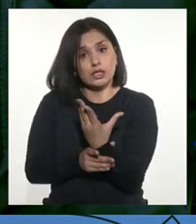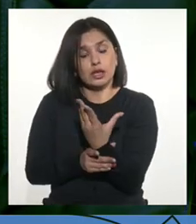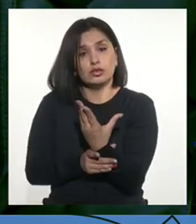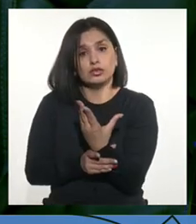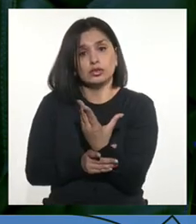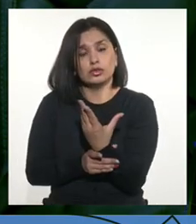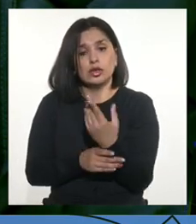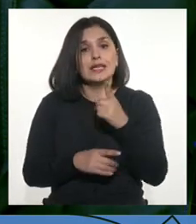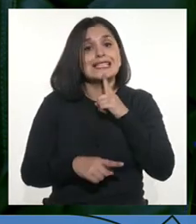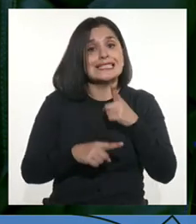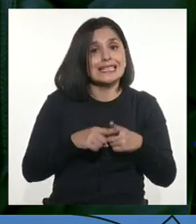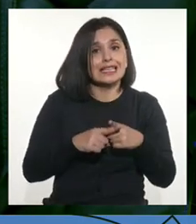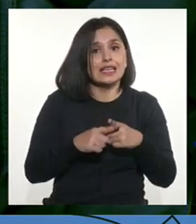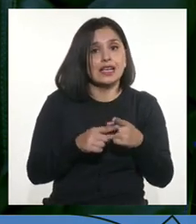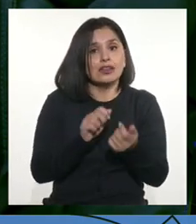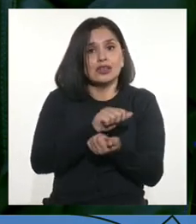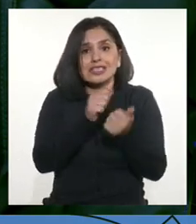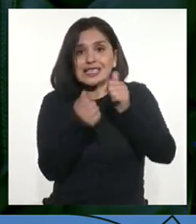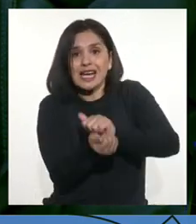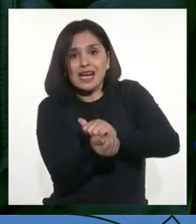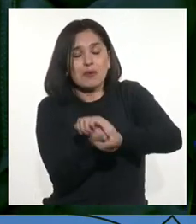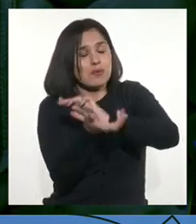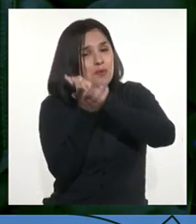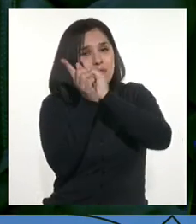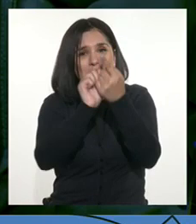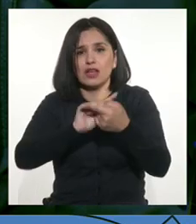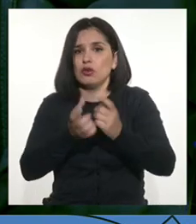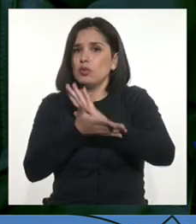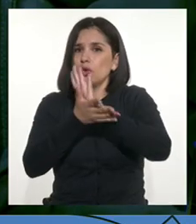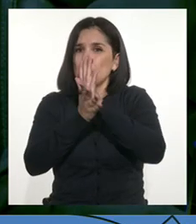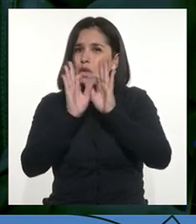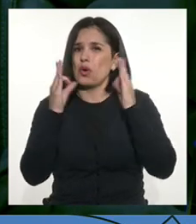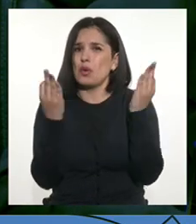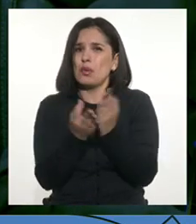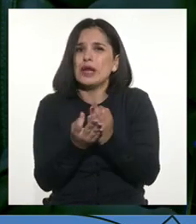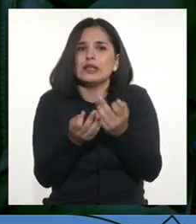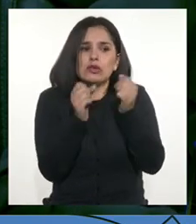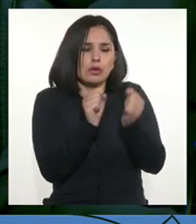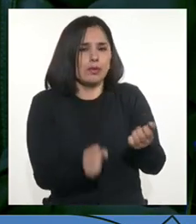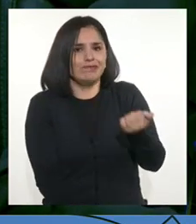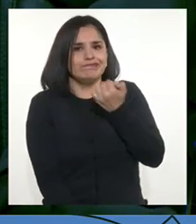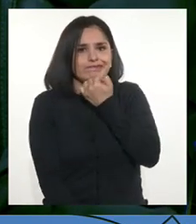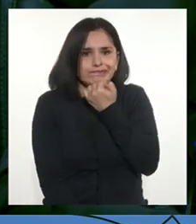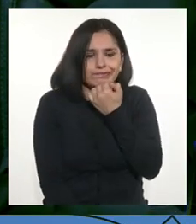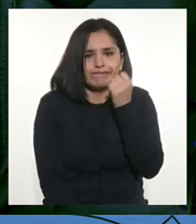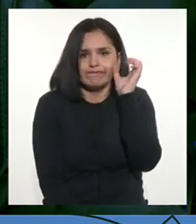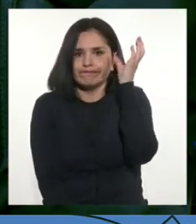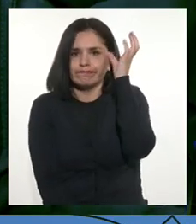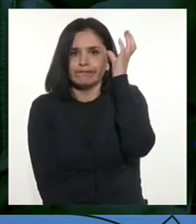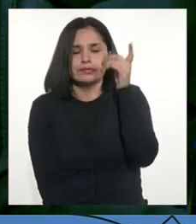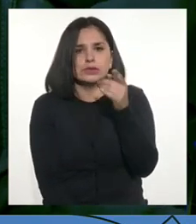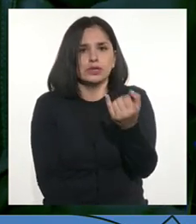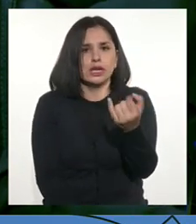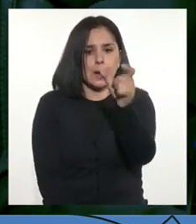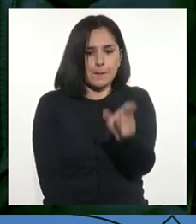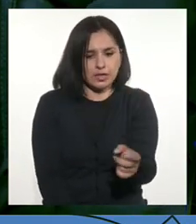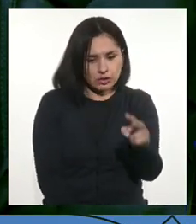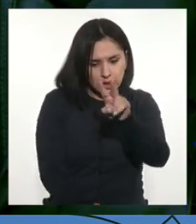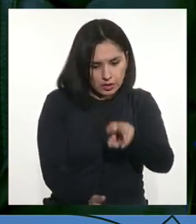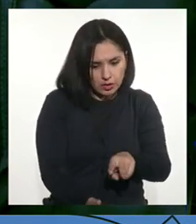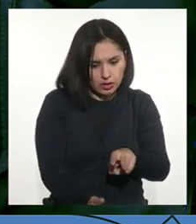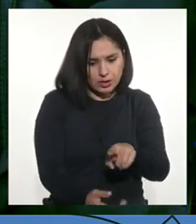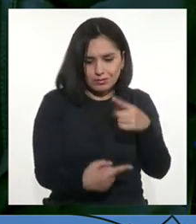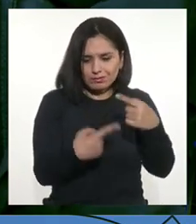textos refundidos induciendo muchas veces a error a sus usuarios y por